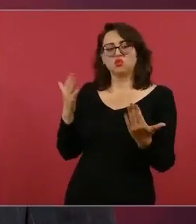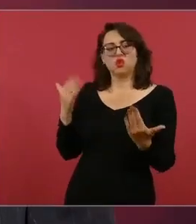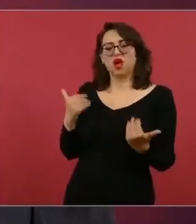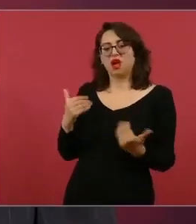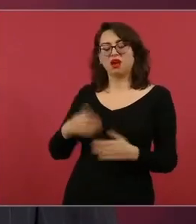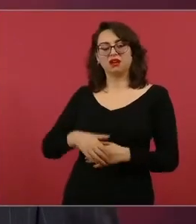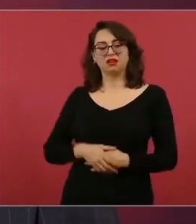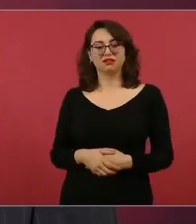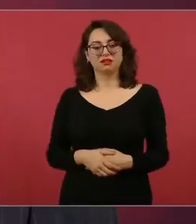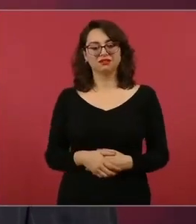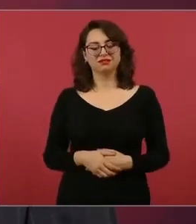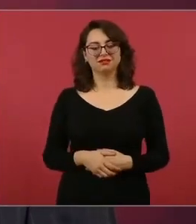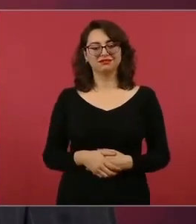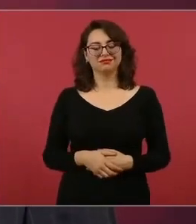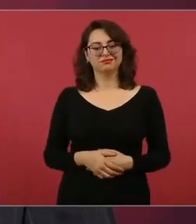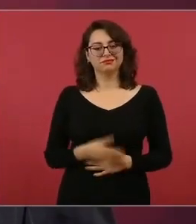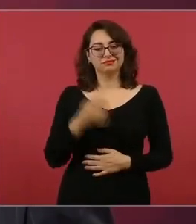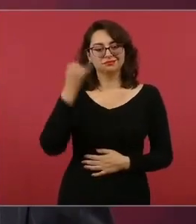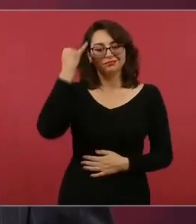Imagínense.